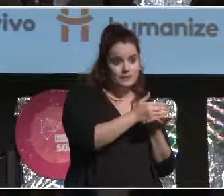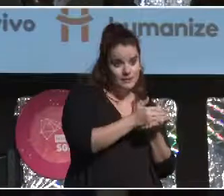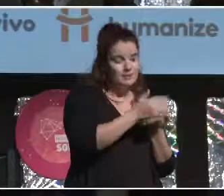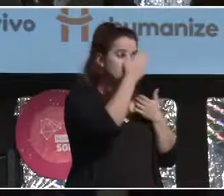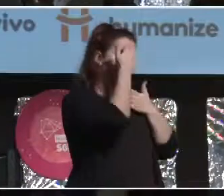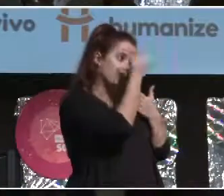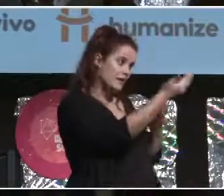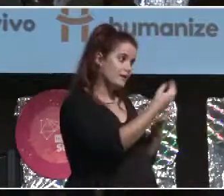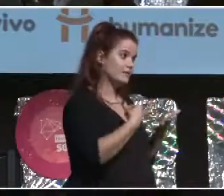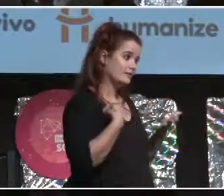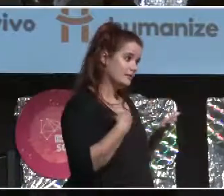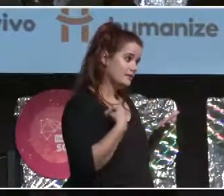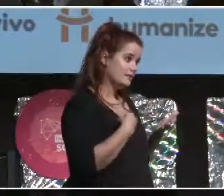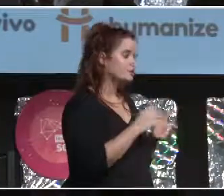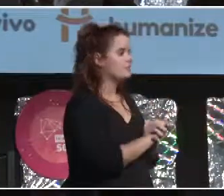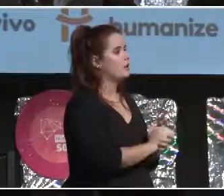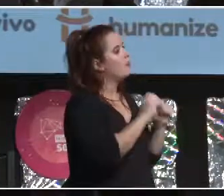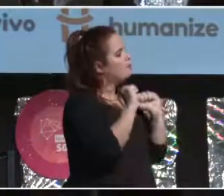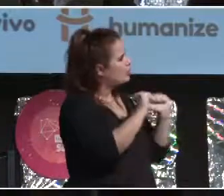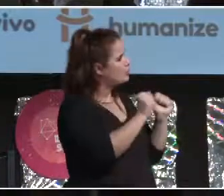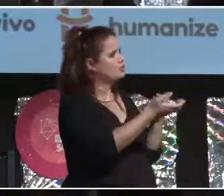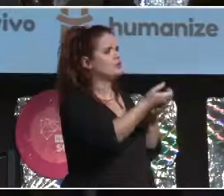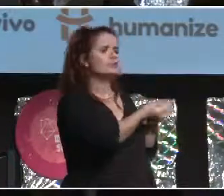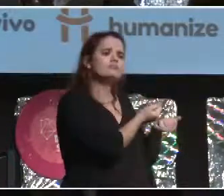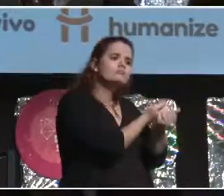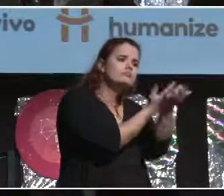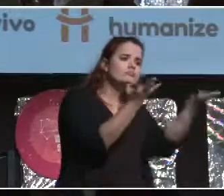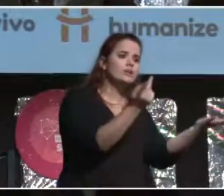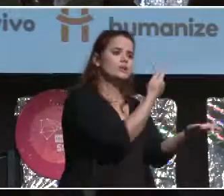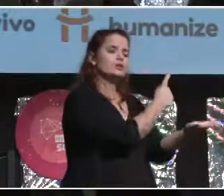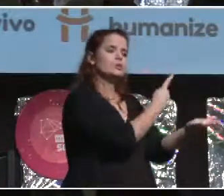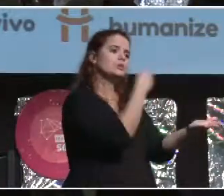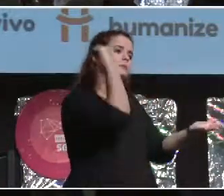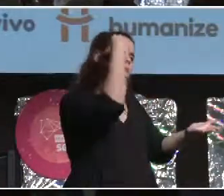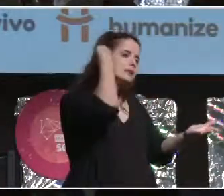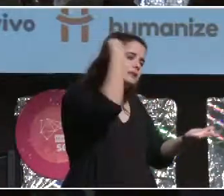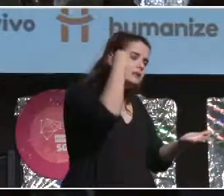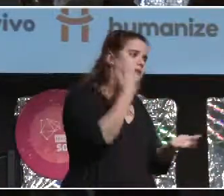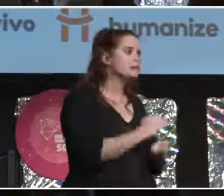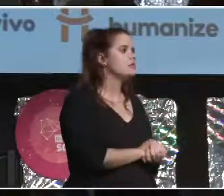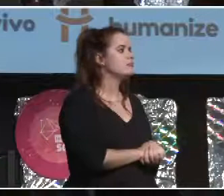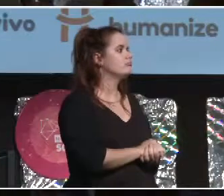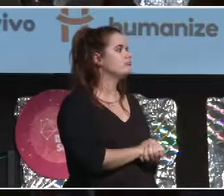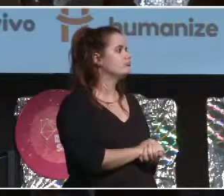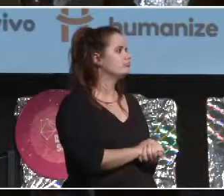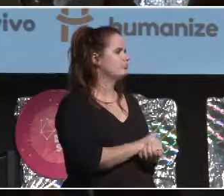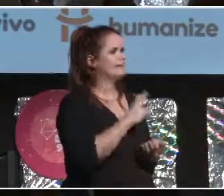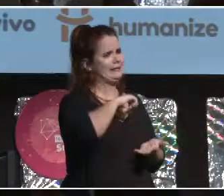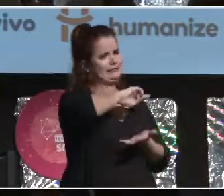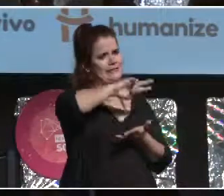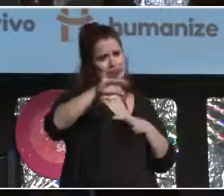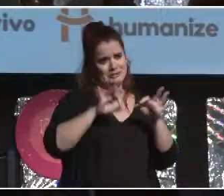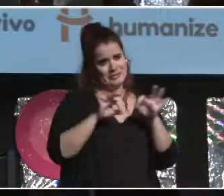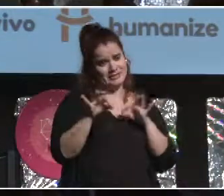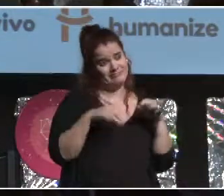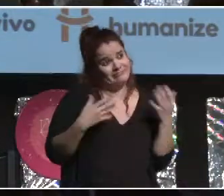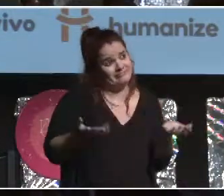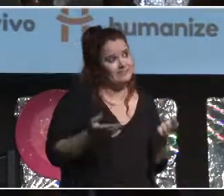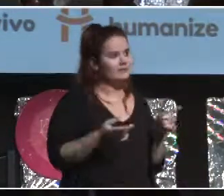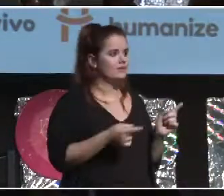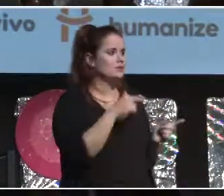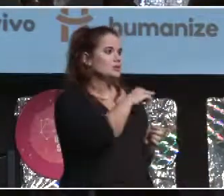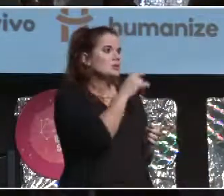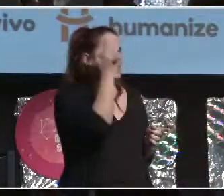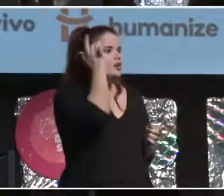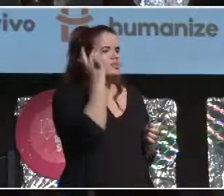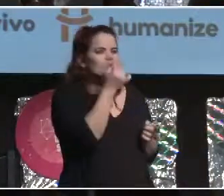conosco. Por favor, compartilha com a gente um pouco da experiência de vocês. Enfim, são vários projetos, mas os que tu